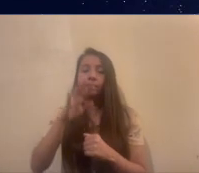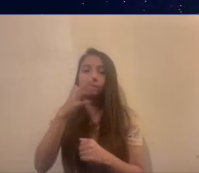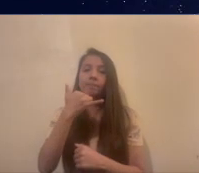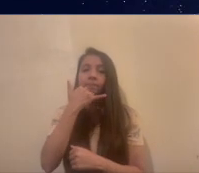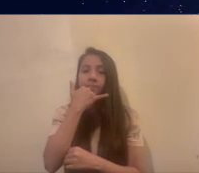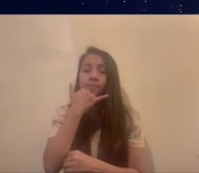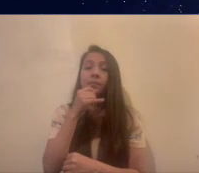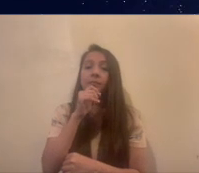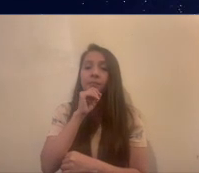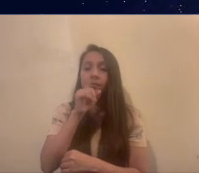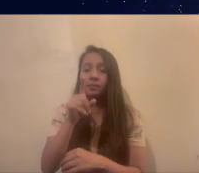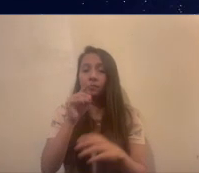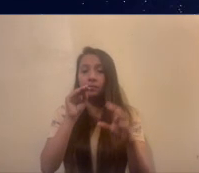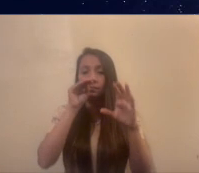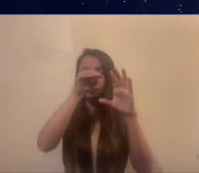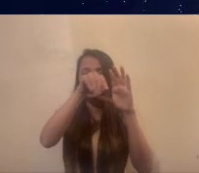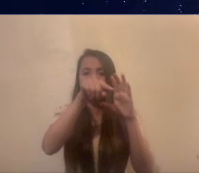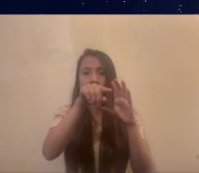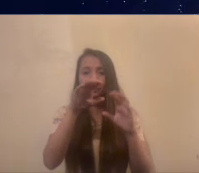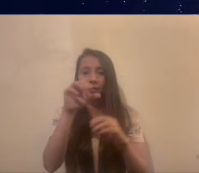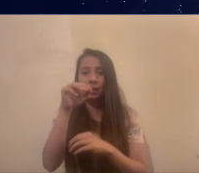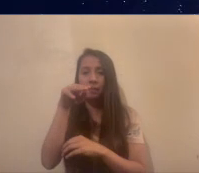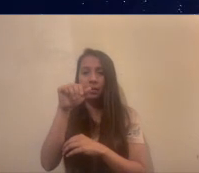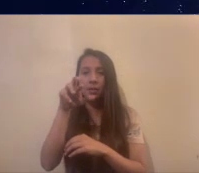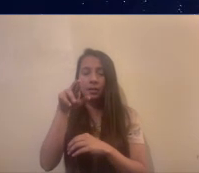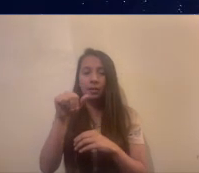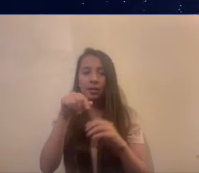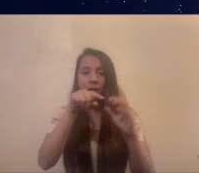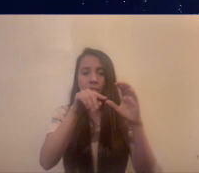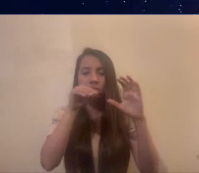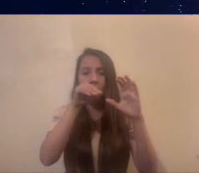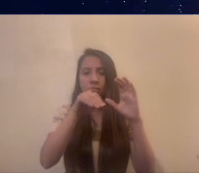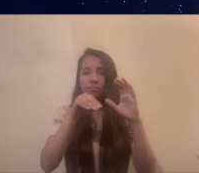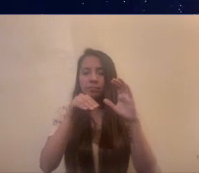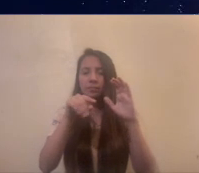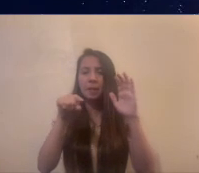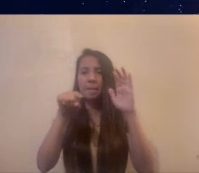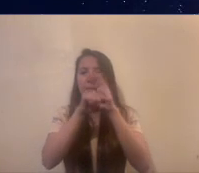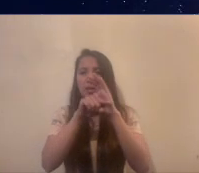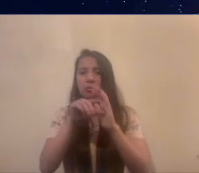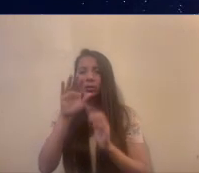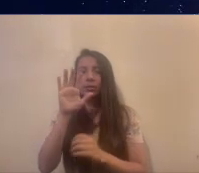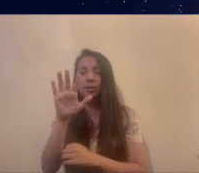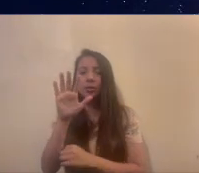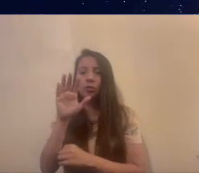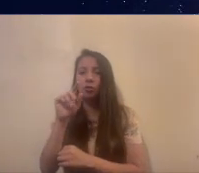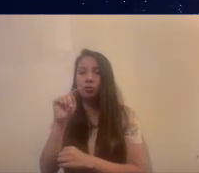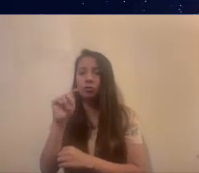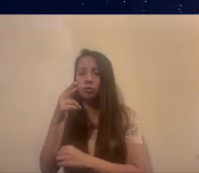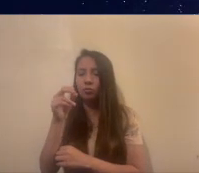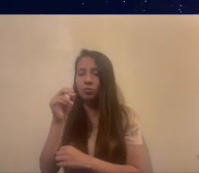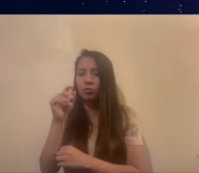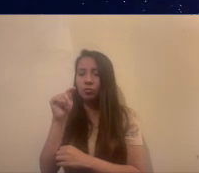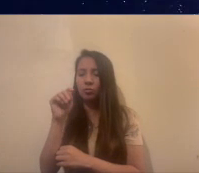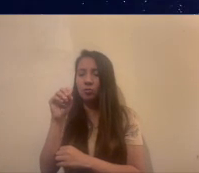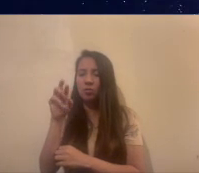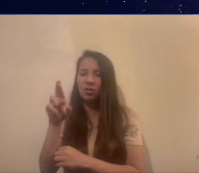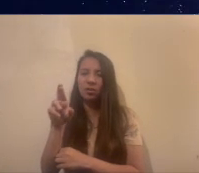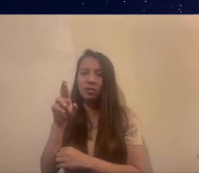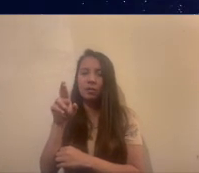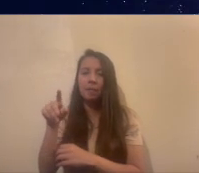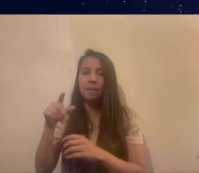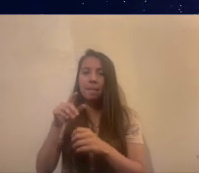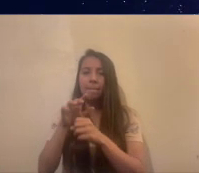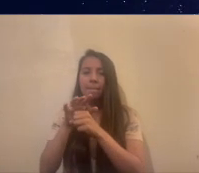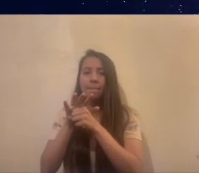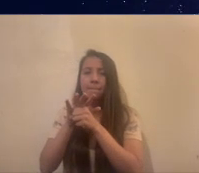Bueno, perdón, y la cámara la llevamos hasta menos 7 torr, menos 5 torr de presión, menos 7 torr de presión,